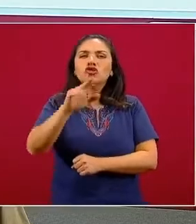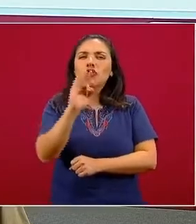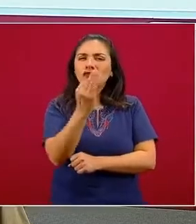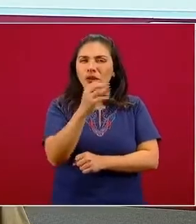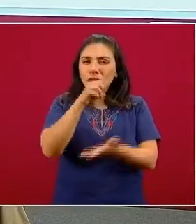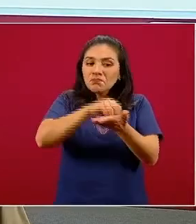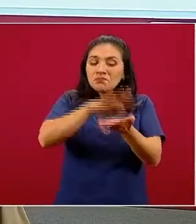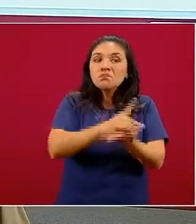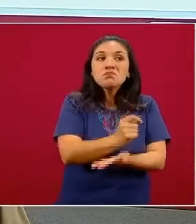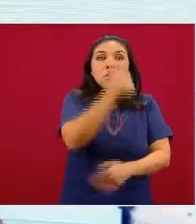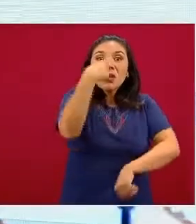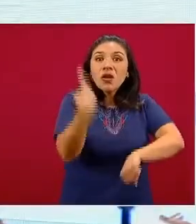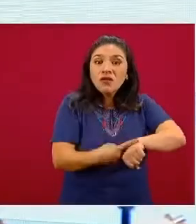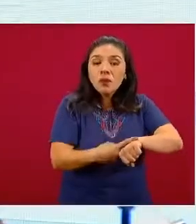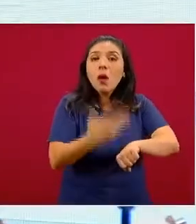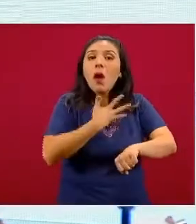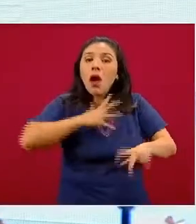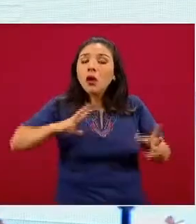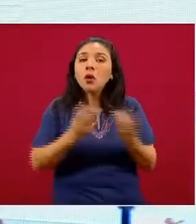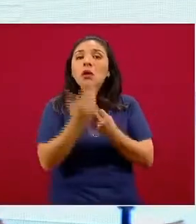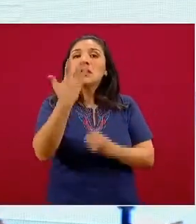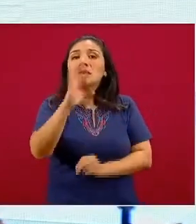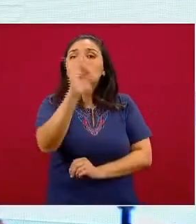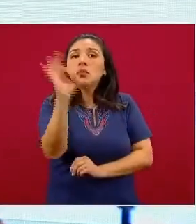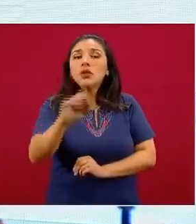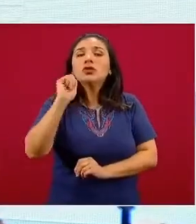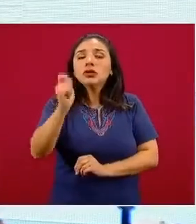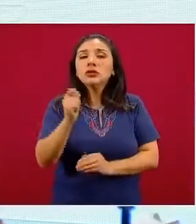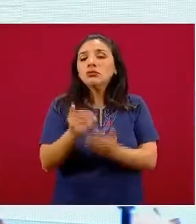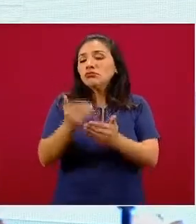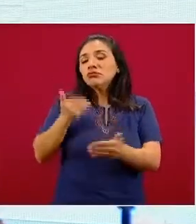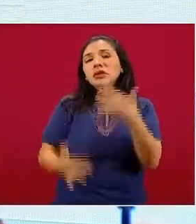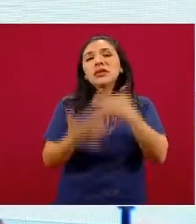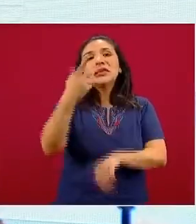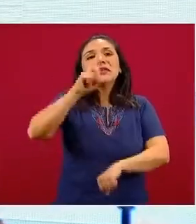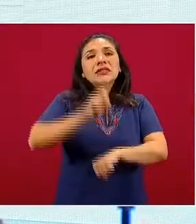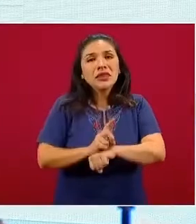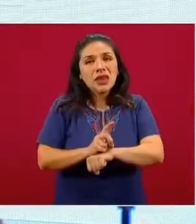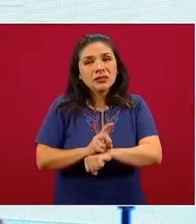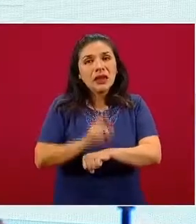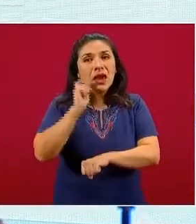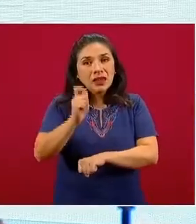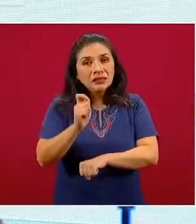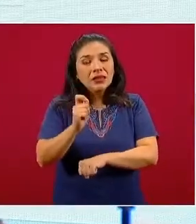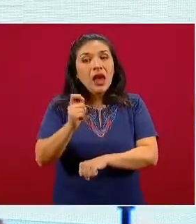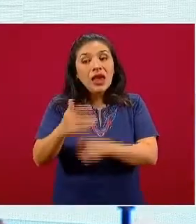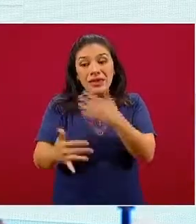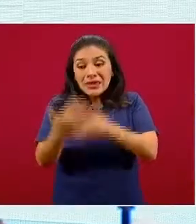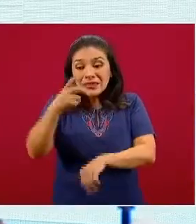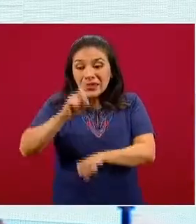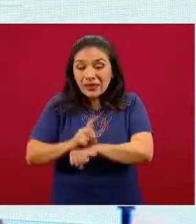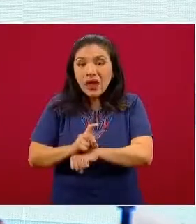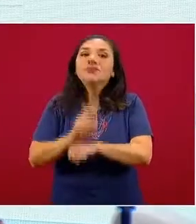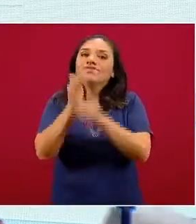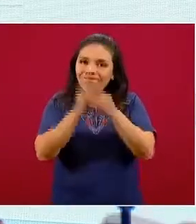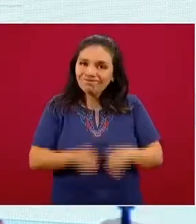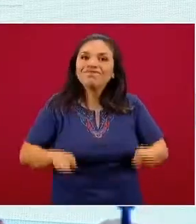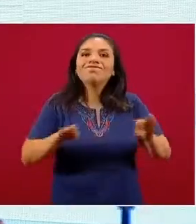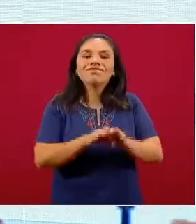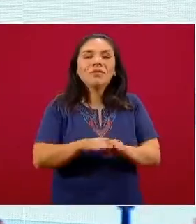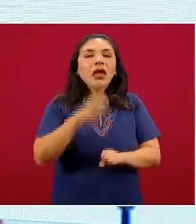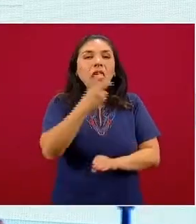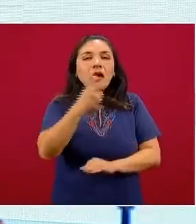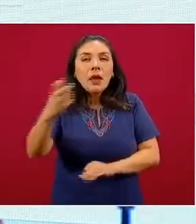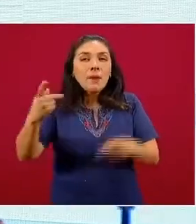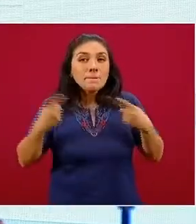caso, 5% son de los últimos 15 días. Esos 15 días son importantes